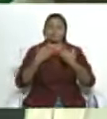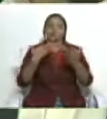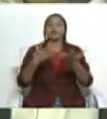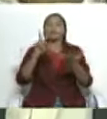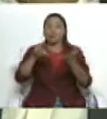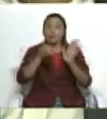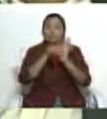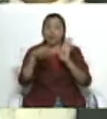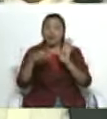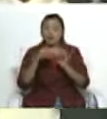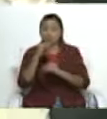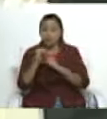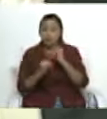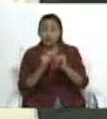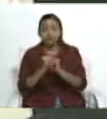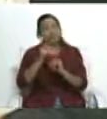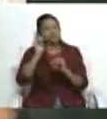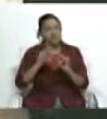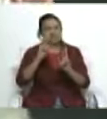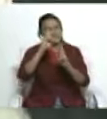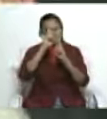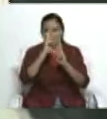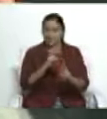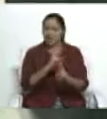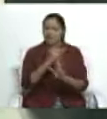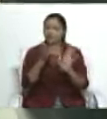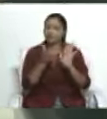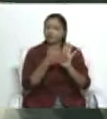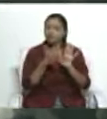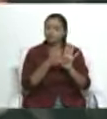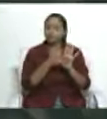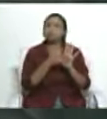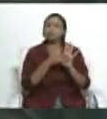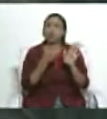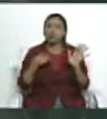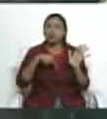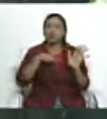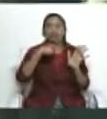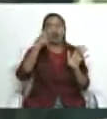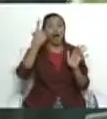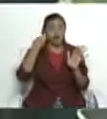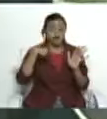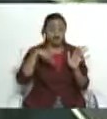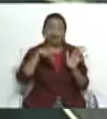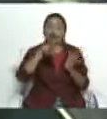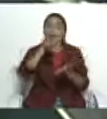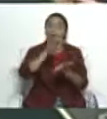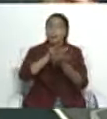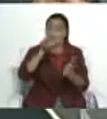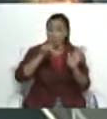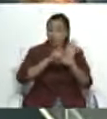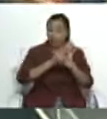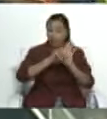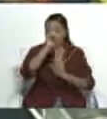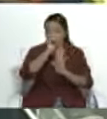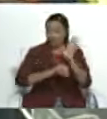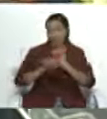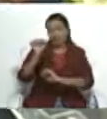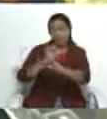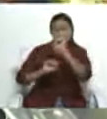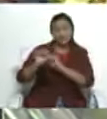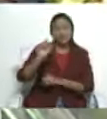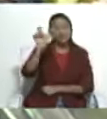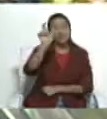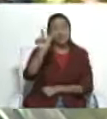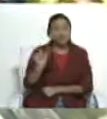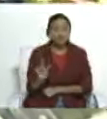internacional sea respetado. Así como ayer logramos nosotros aprobar nuestra ley orgánica para la defensa de la Guayana